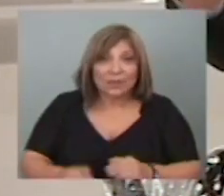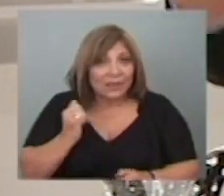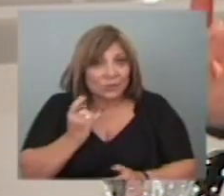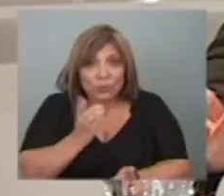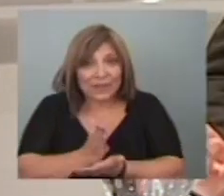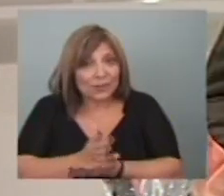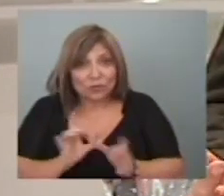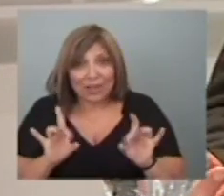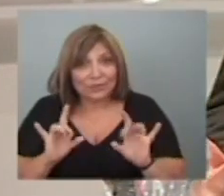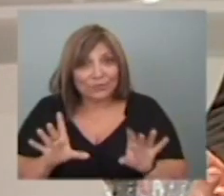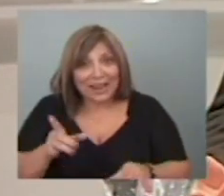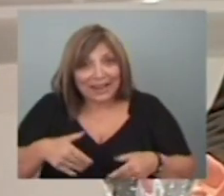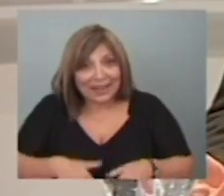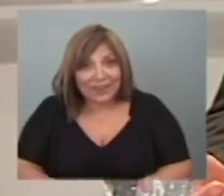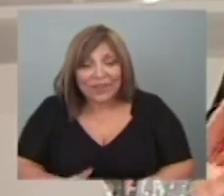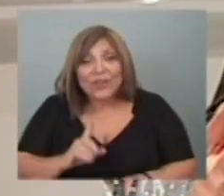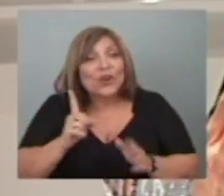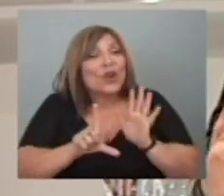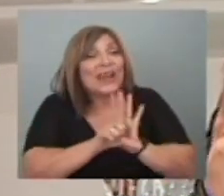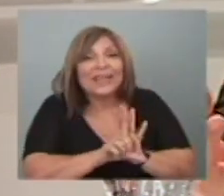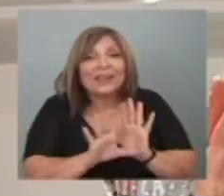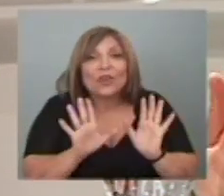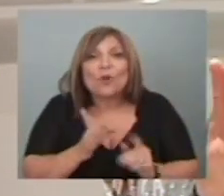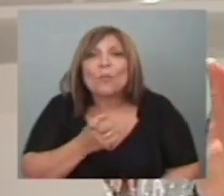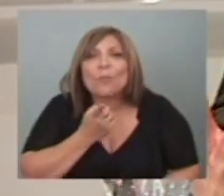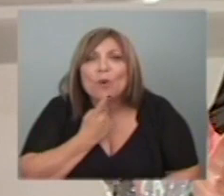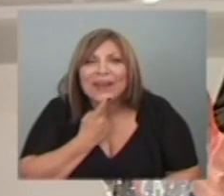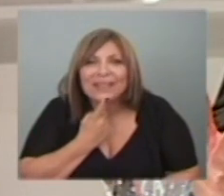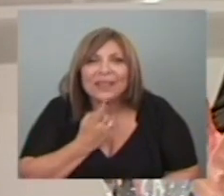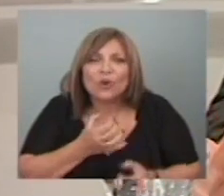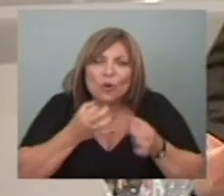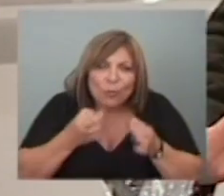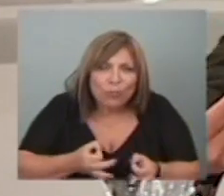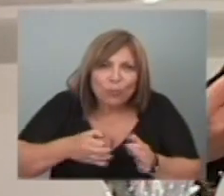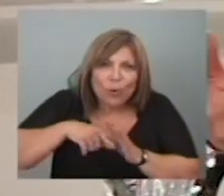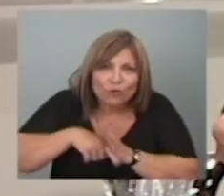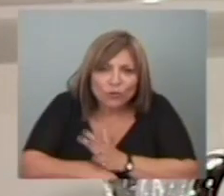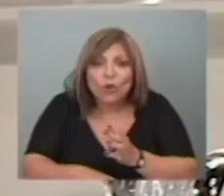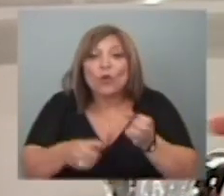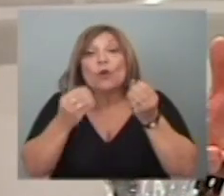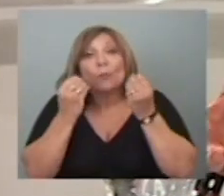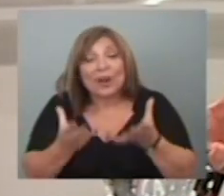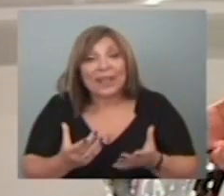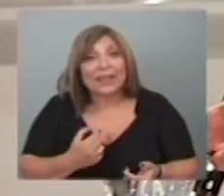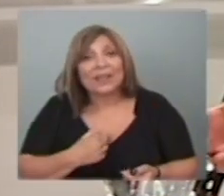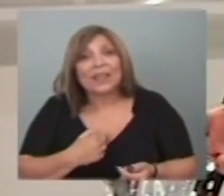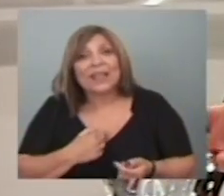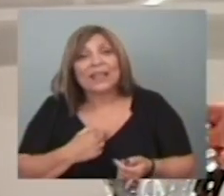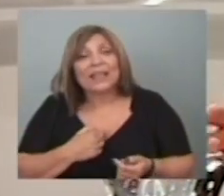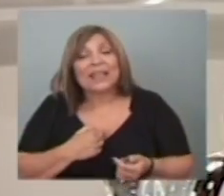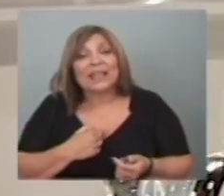natural en el sentido no jurídico, sino político, profundamente político. Porque, insisto con este